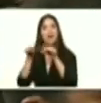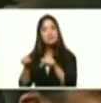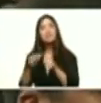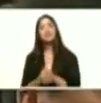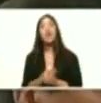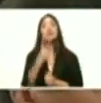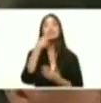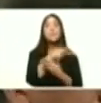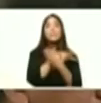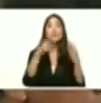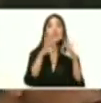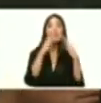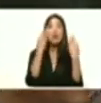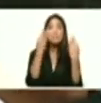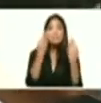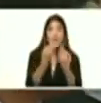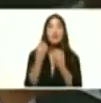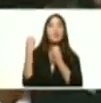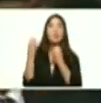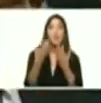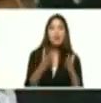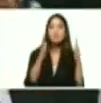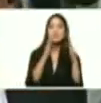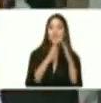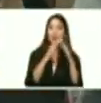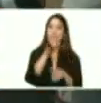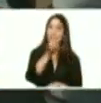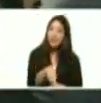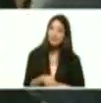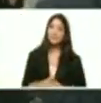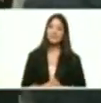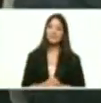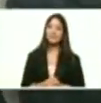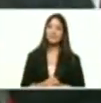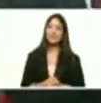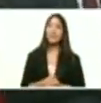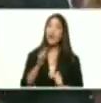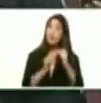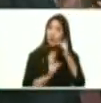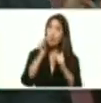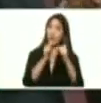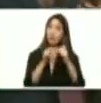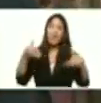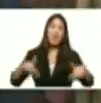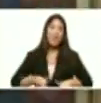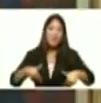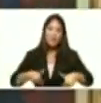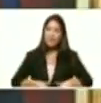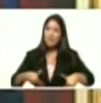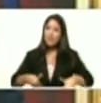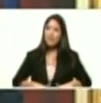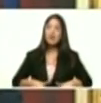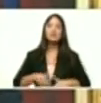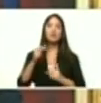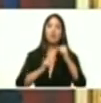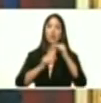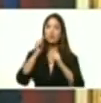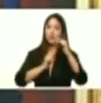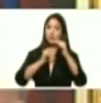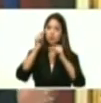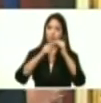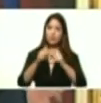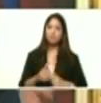millones de familias que van a tener sus viviendas, se las vamos a construir en este gran esfuerzo del motor construcción,